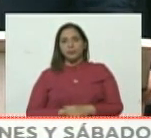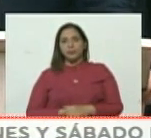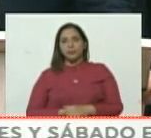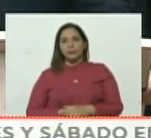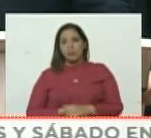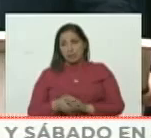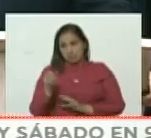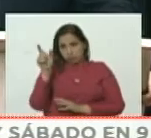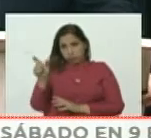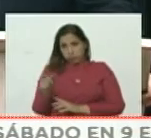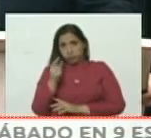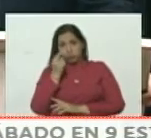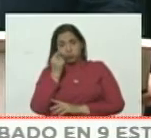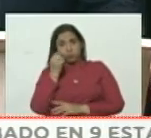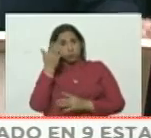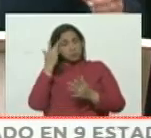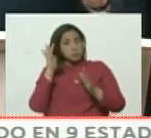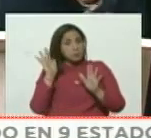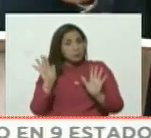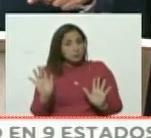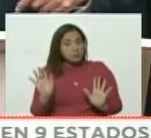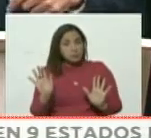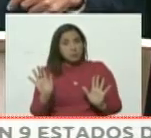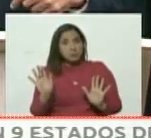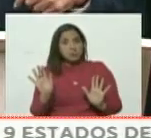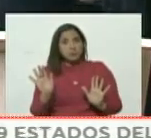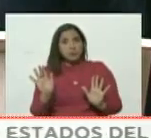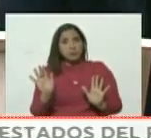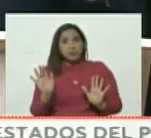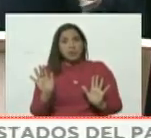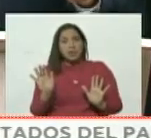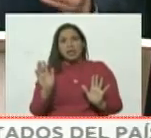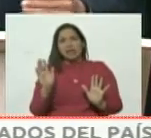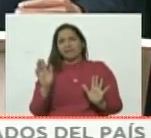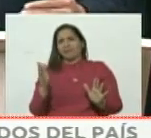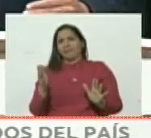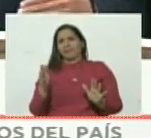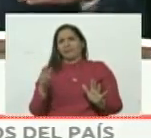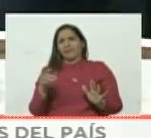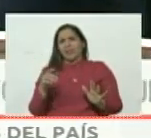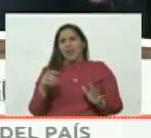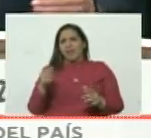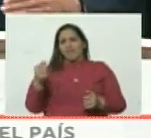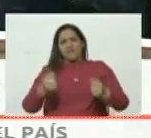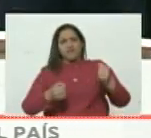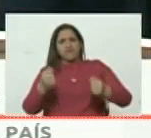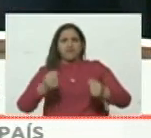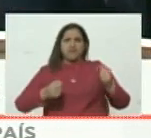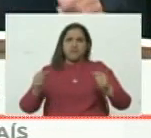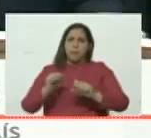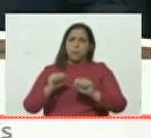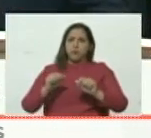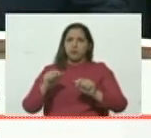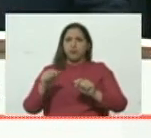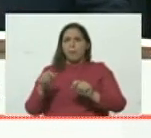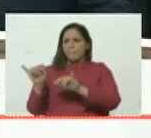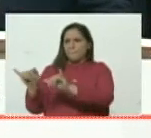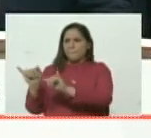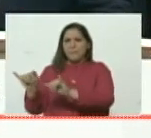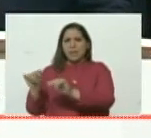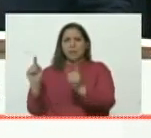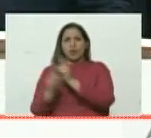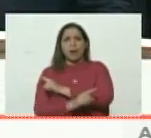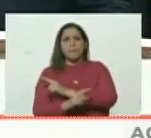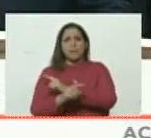aparentó o trató de montar un fake que se le había espichado un caucho en la autopista y que él mismo cambió el caucho con su llave de